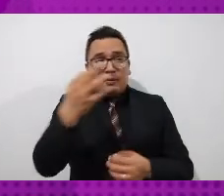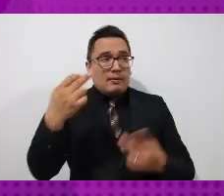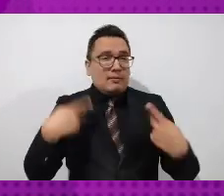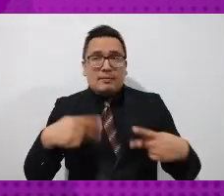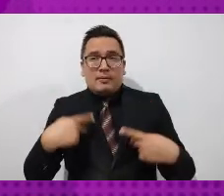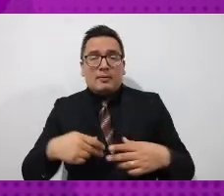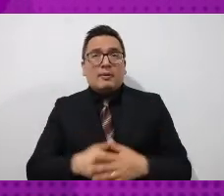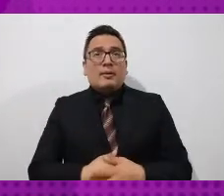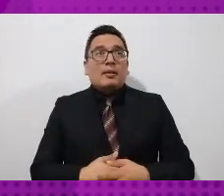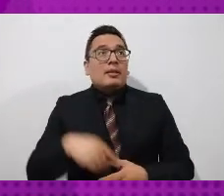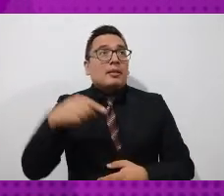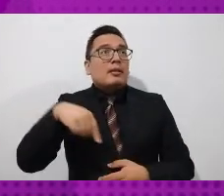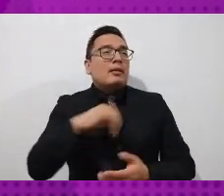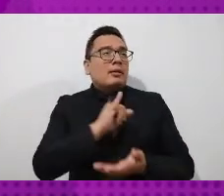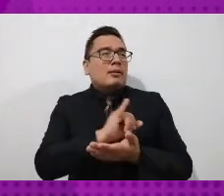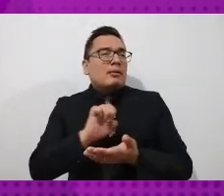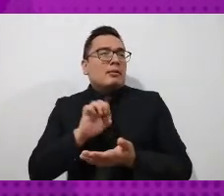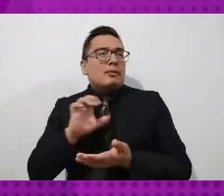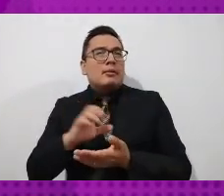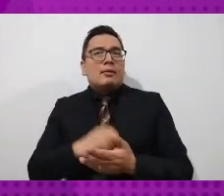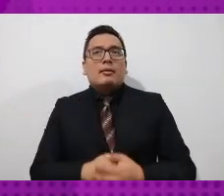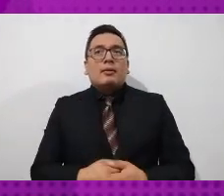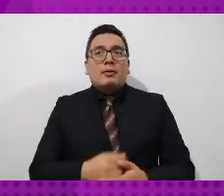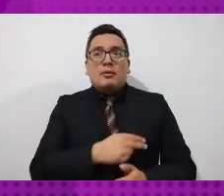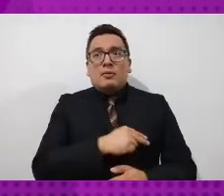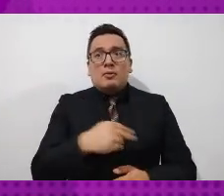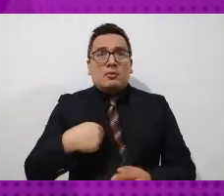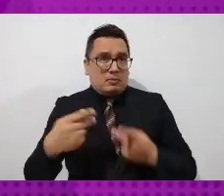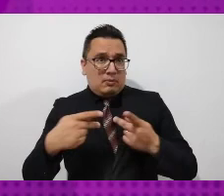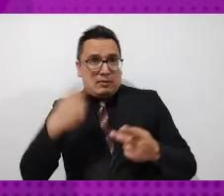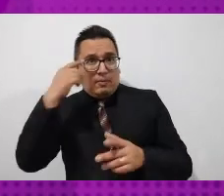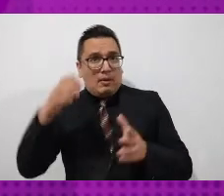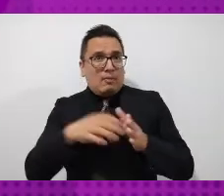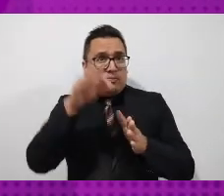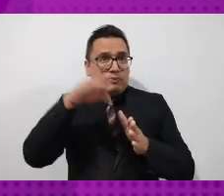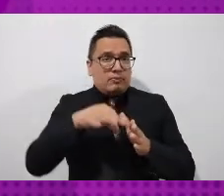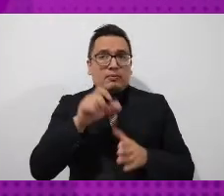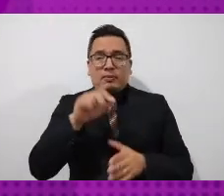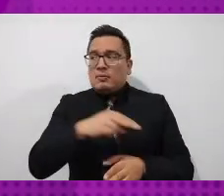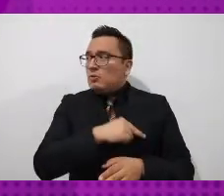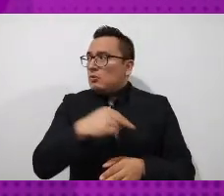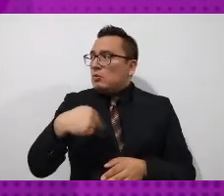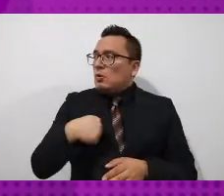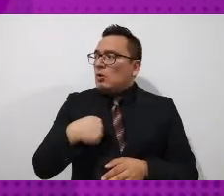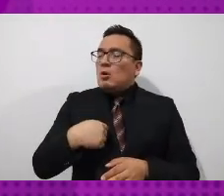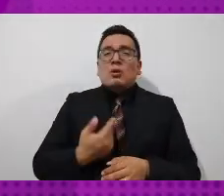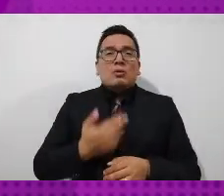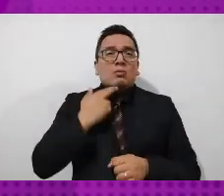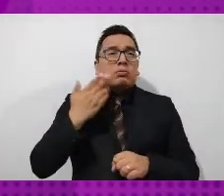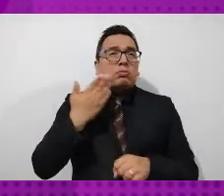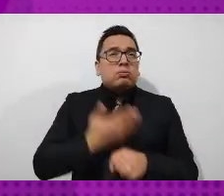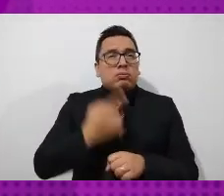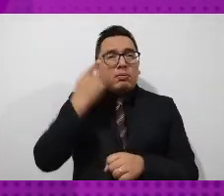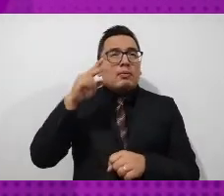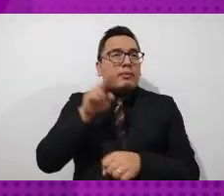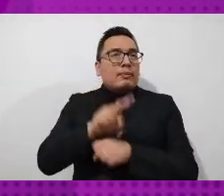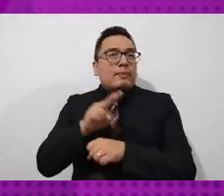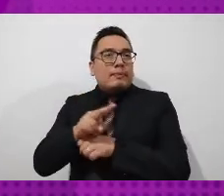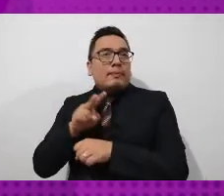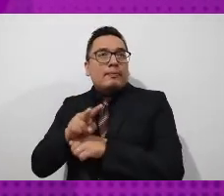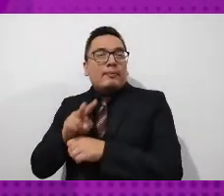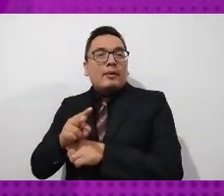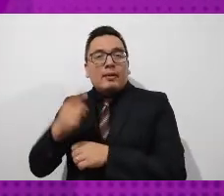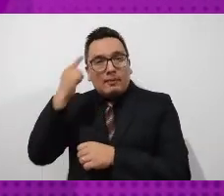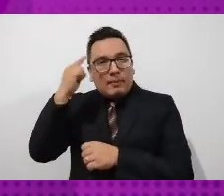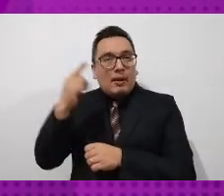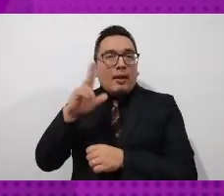ciudadanía que en el Instituto Electoral de Coahuila, además de organizar elecciones, también tenemos a nuestro cargo la vigilancia y promoción